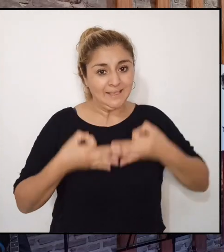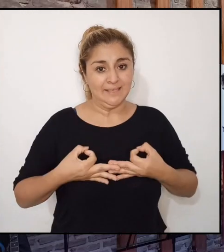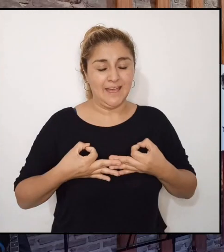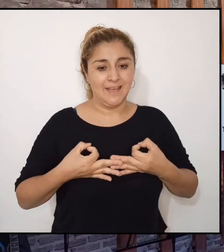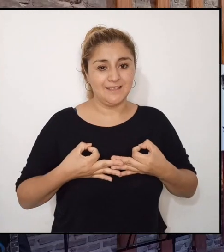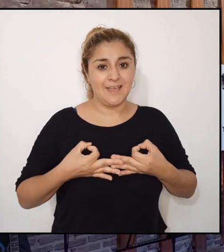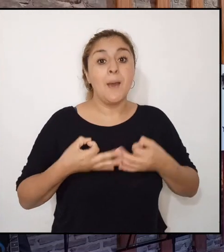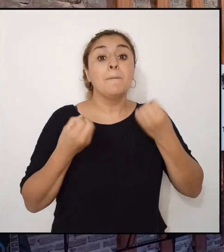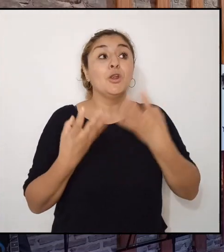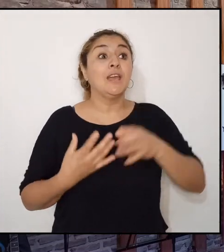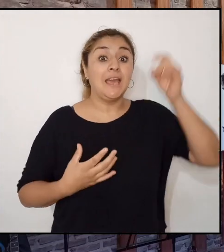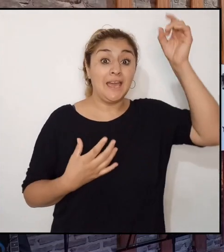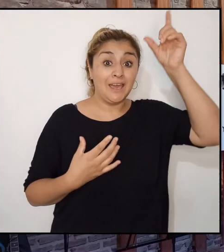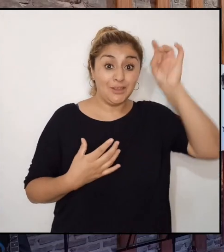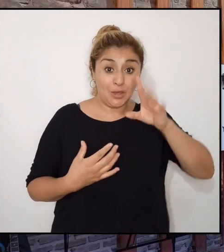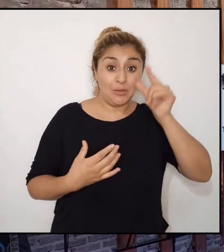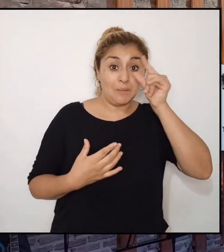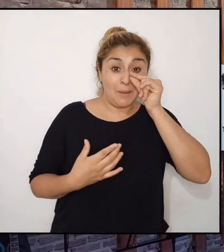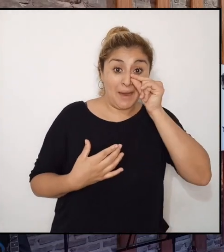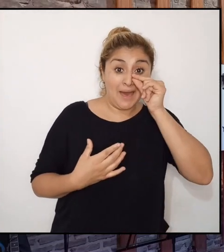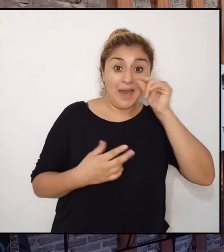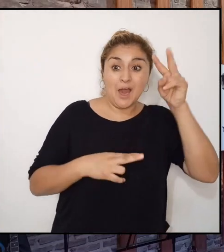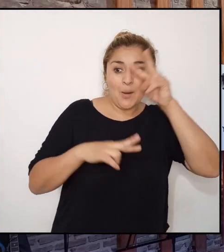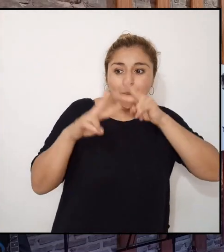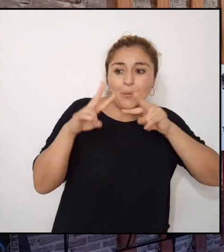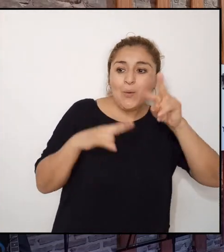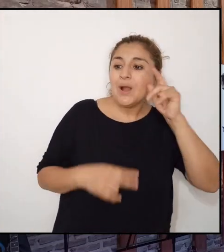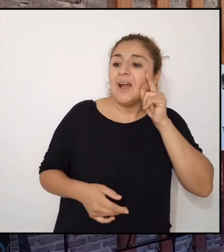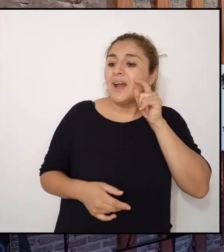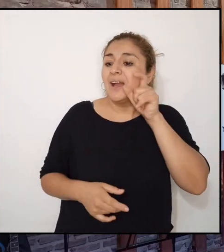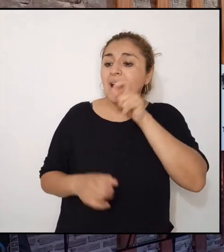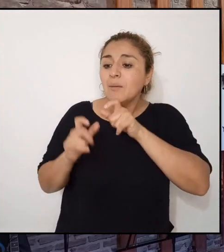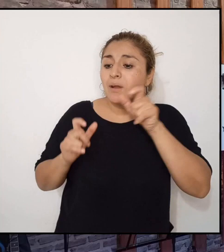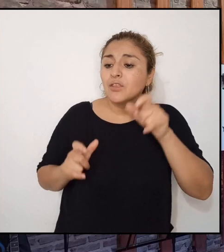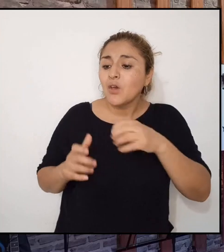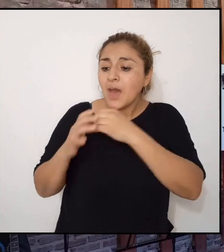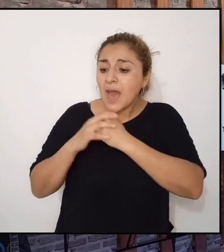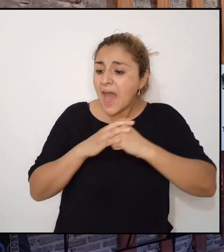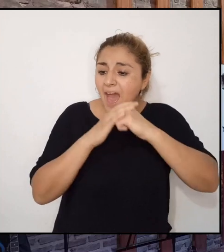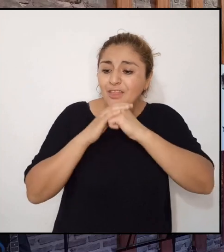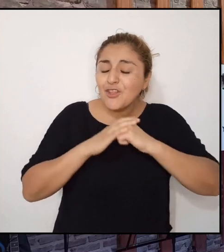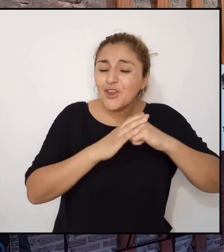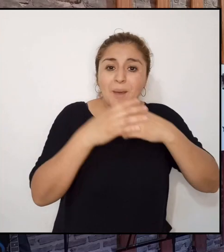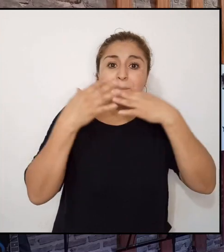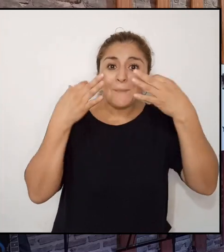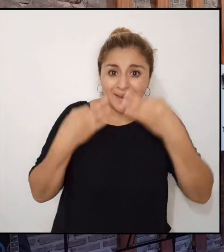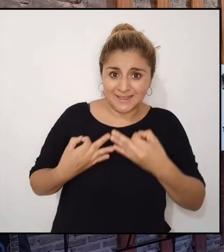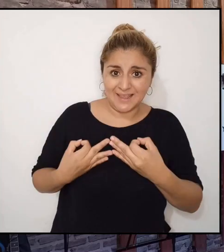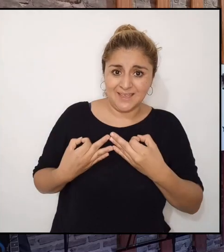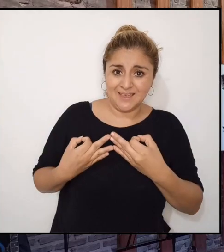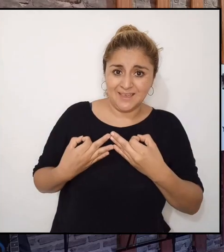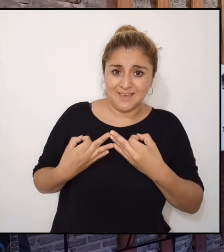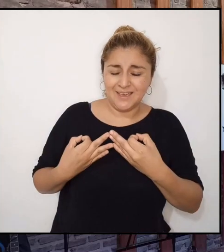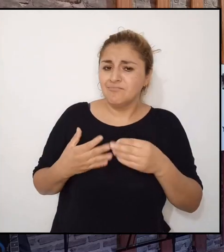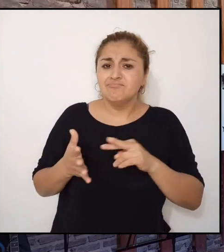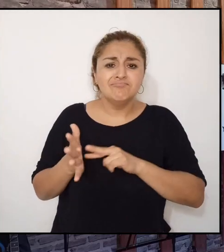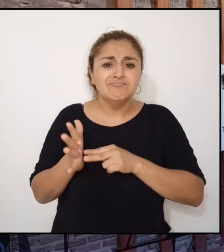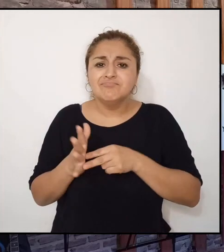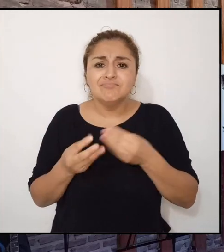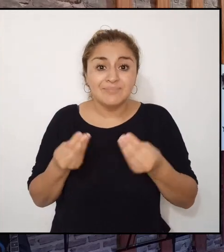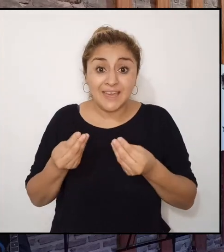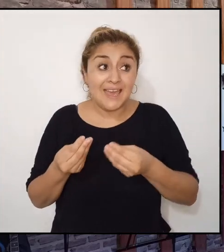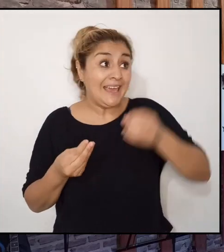adoradores buscan que le adoren. Dios es espíritu, y los que le adoran